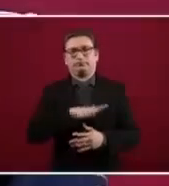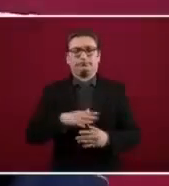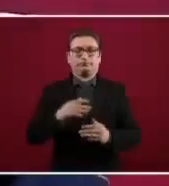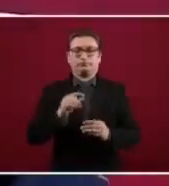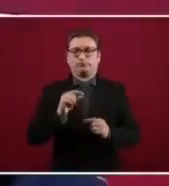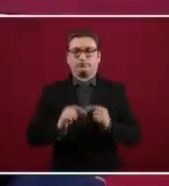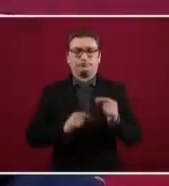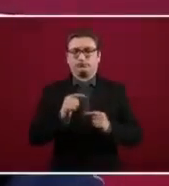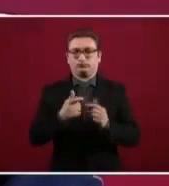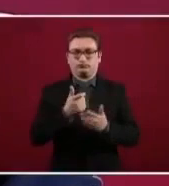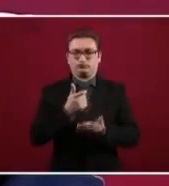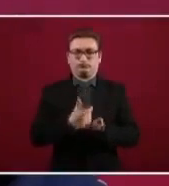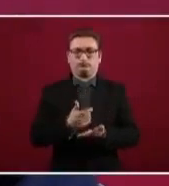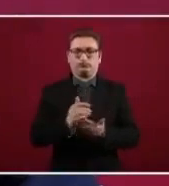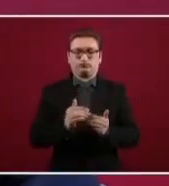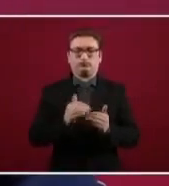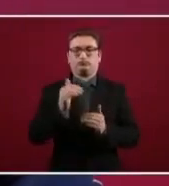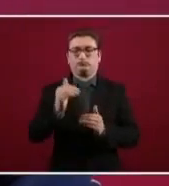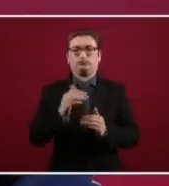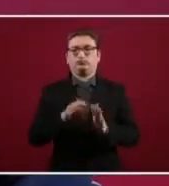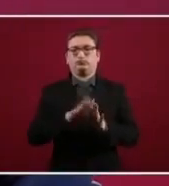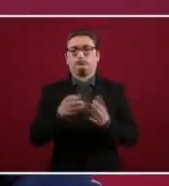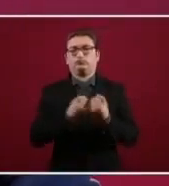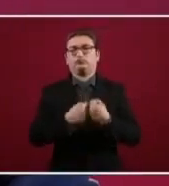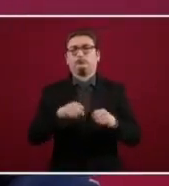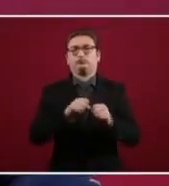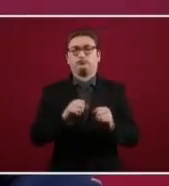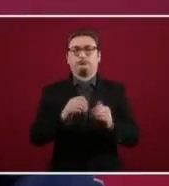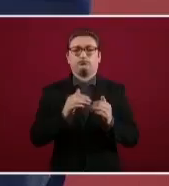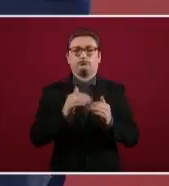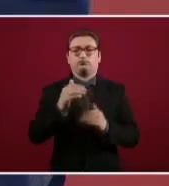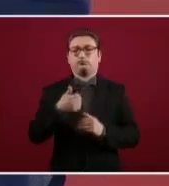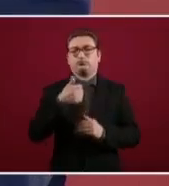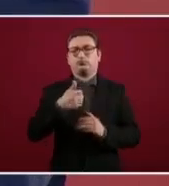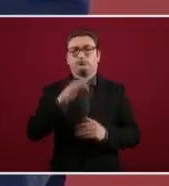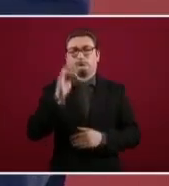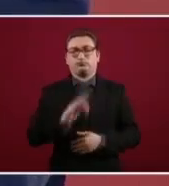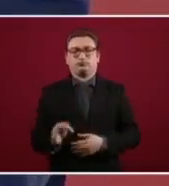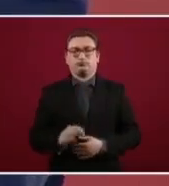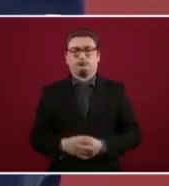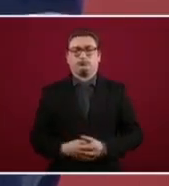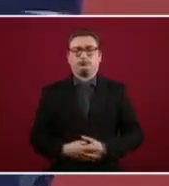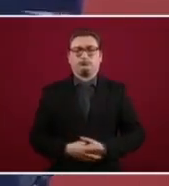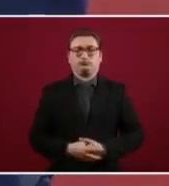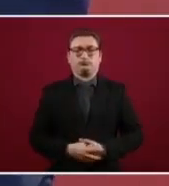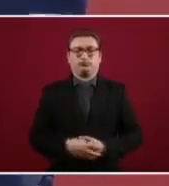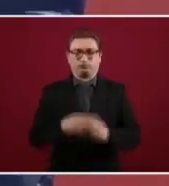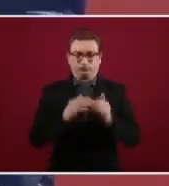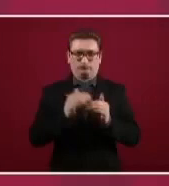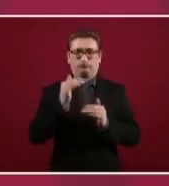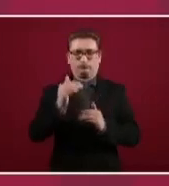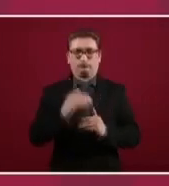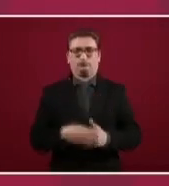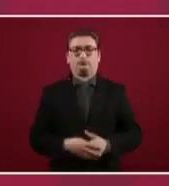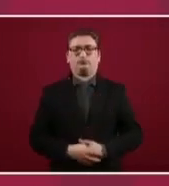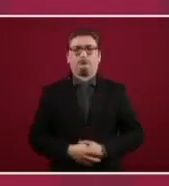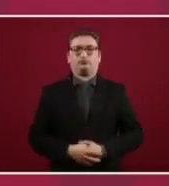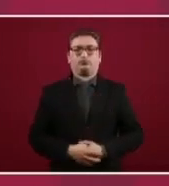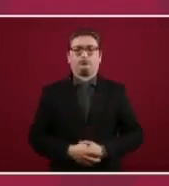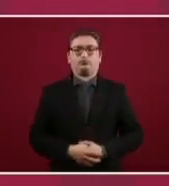aumentando en el caso del seguro social 6% o sea fue mayor